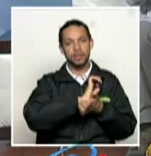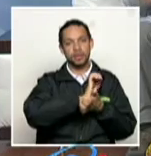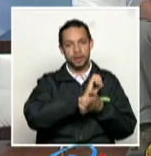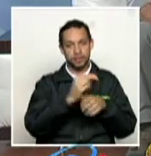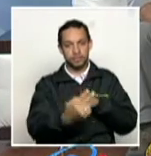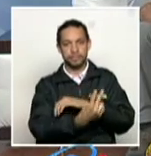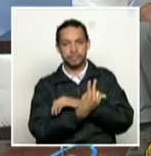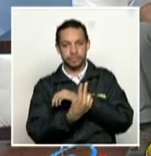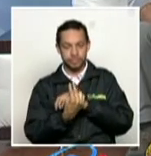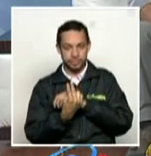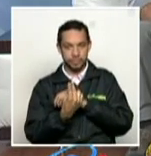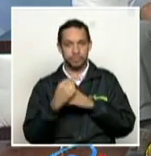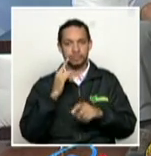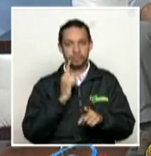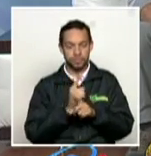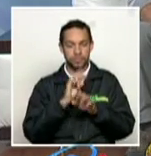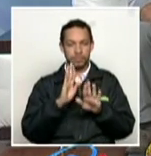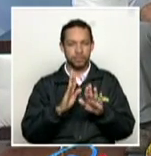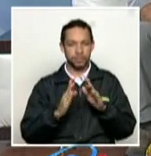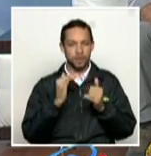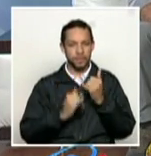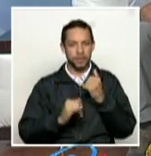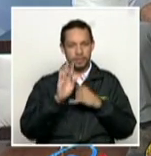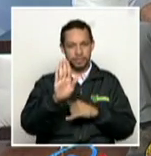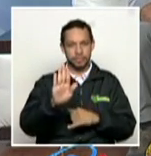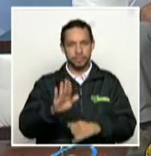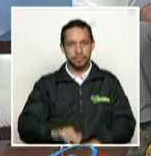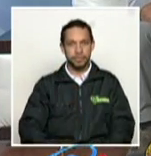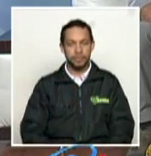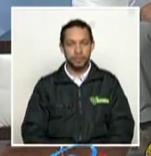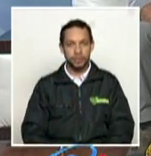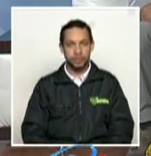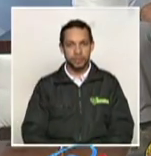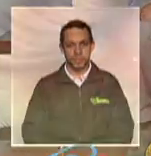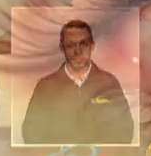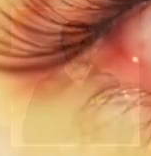y Telepacífico. Ya regresamos a la parte final.